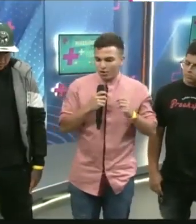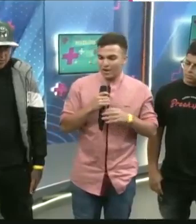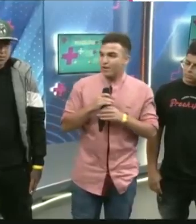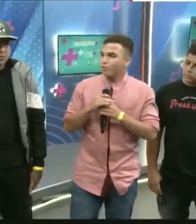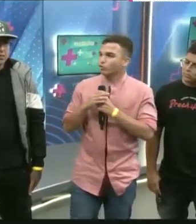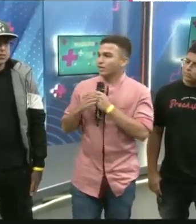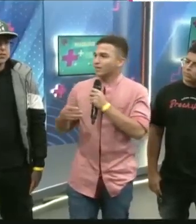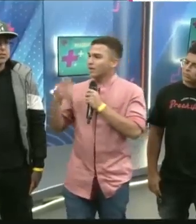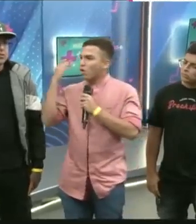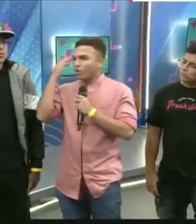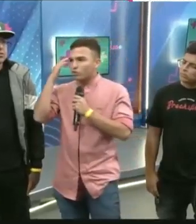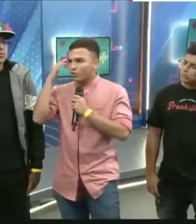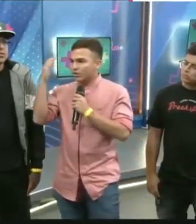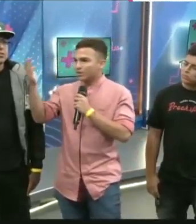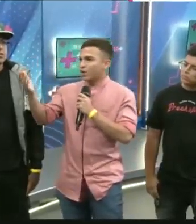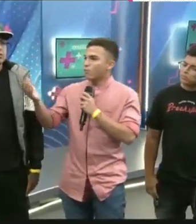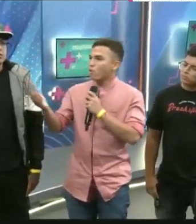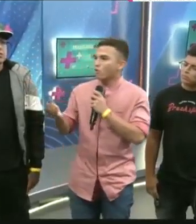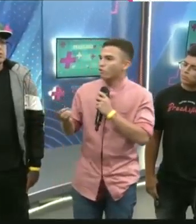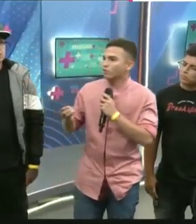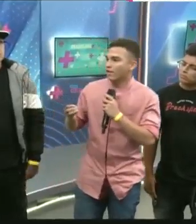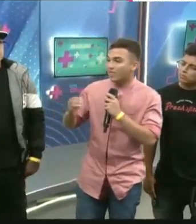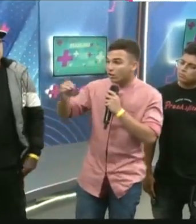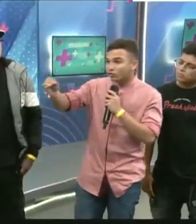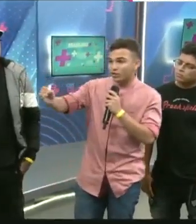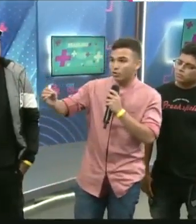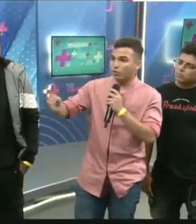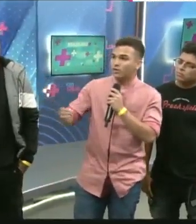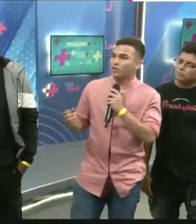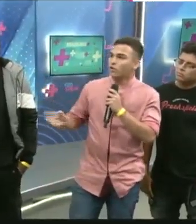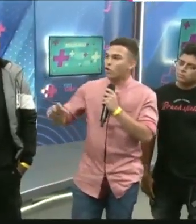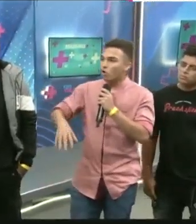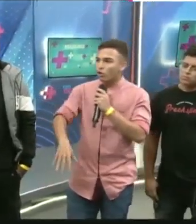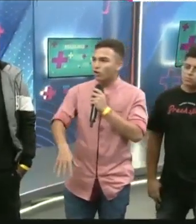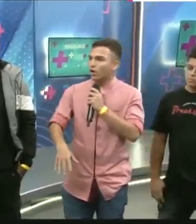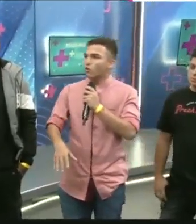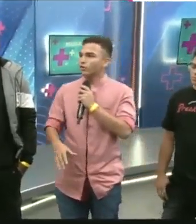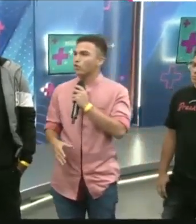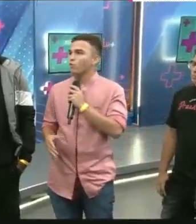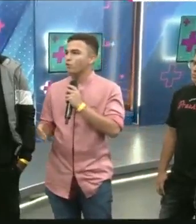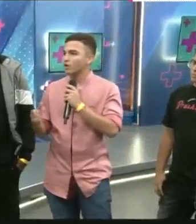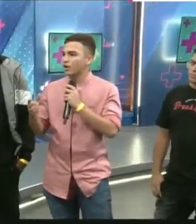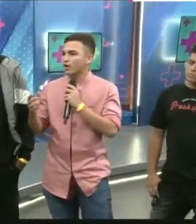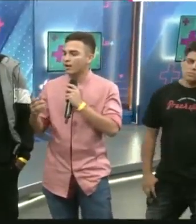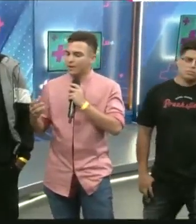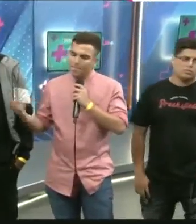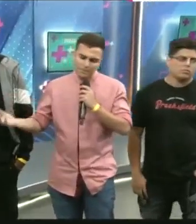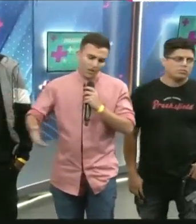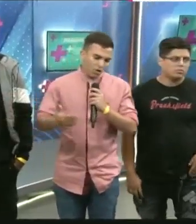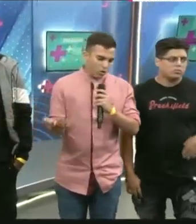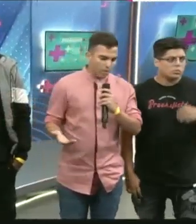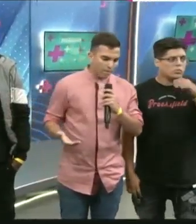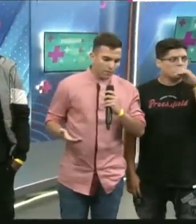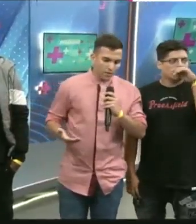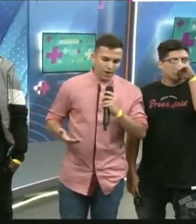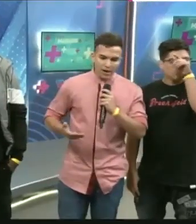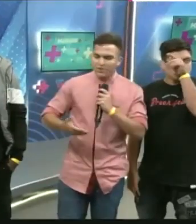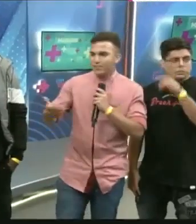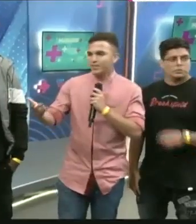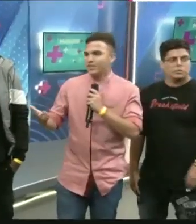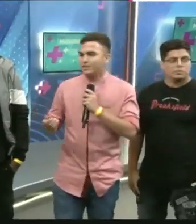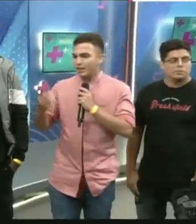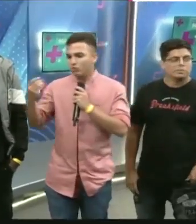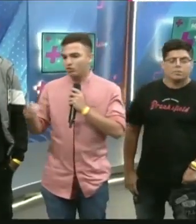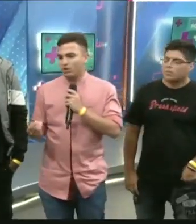yo creía importante que la juventud entendiera un poco del contexto político en los códigos de la juventud, porque...